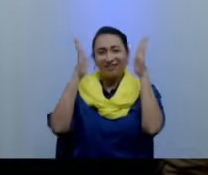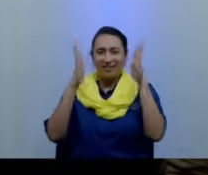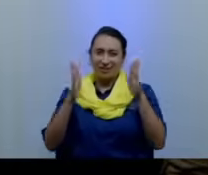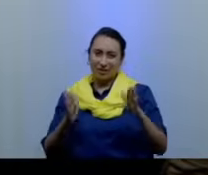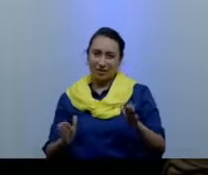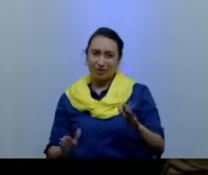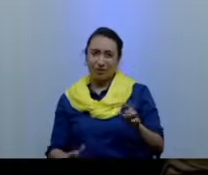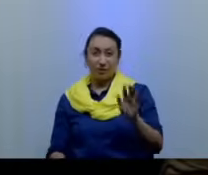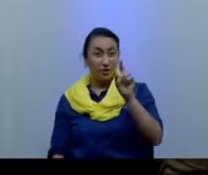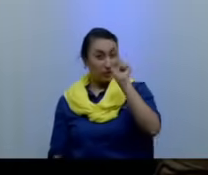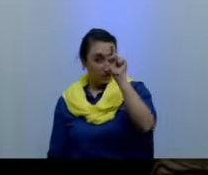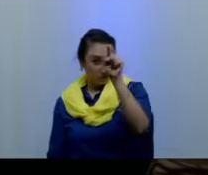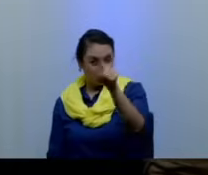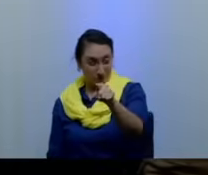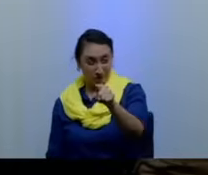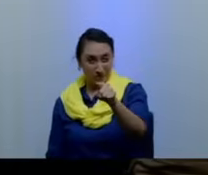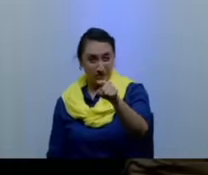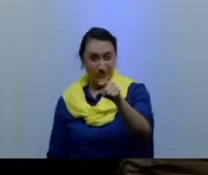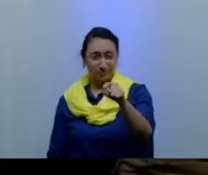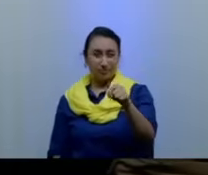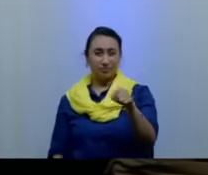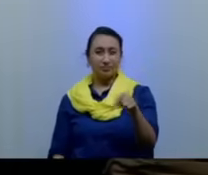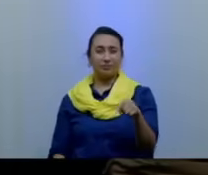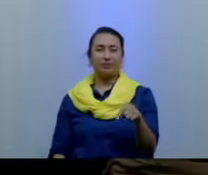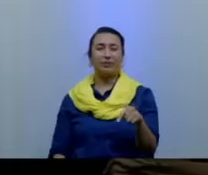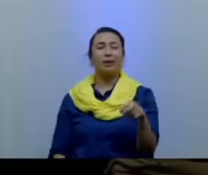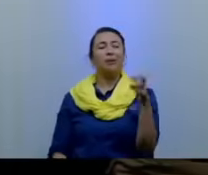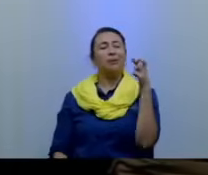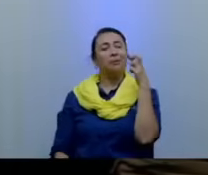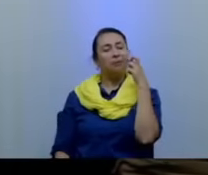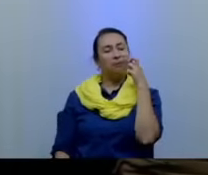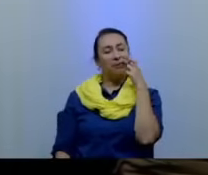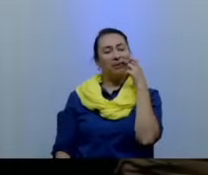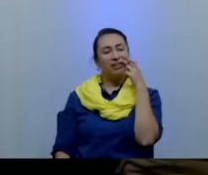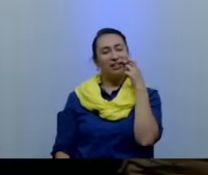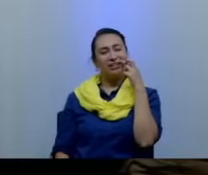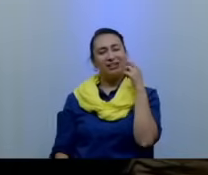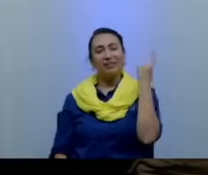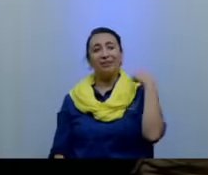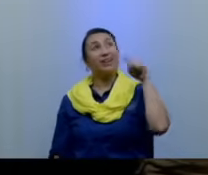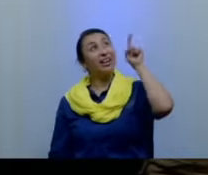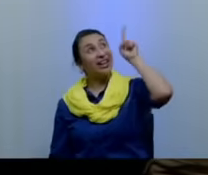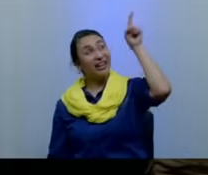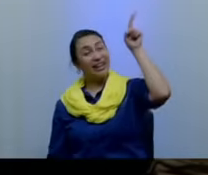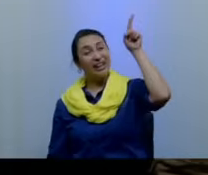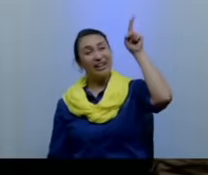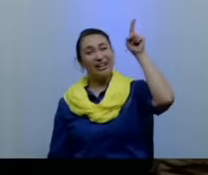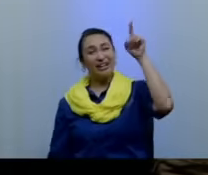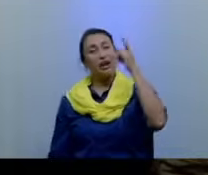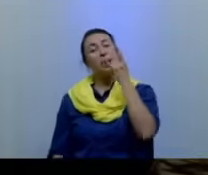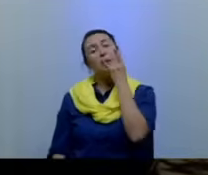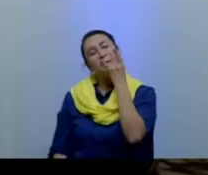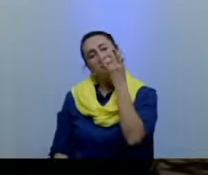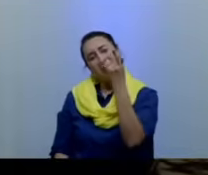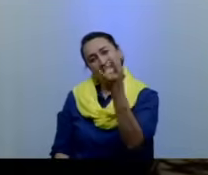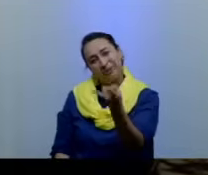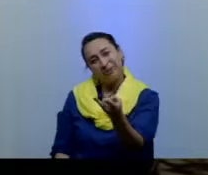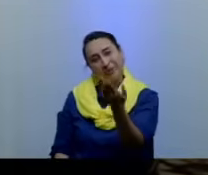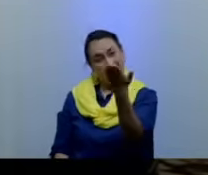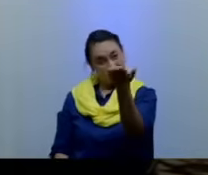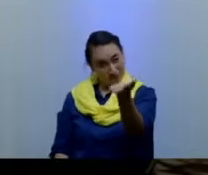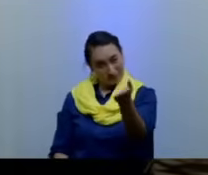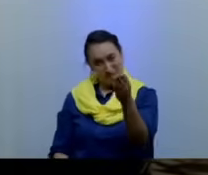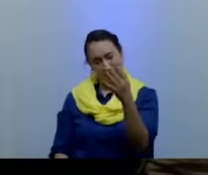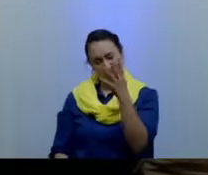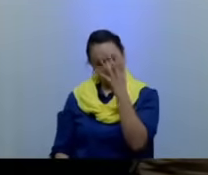también por favor a que se acerque. Es una oportunidad extraordinaria que el Señor